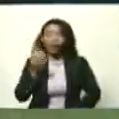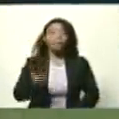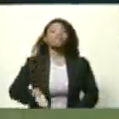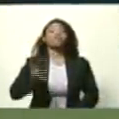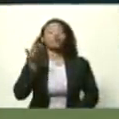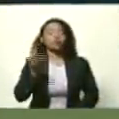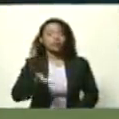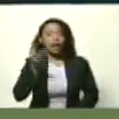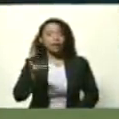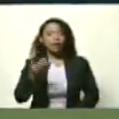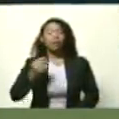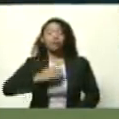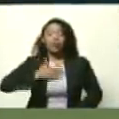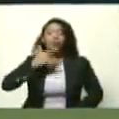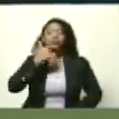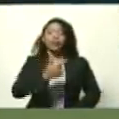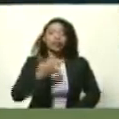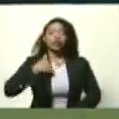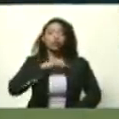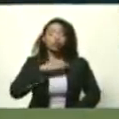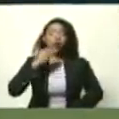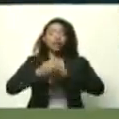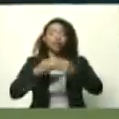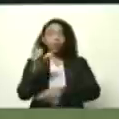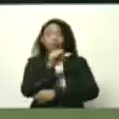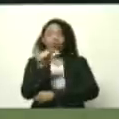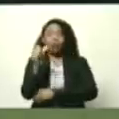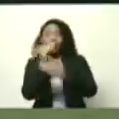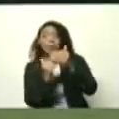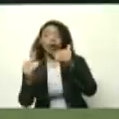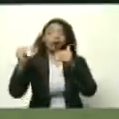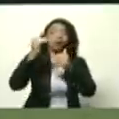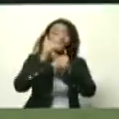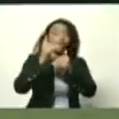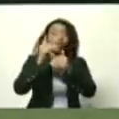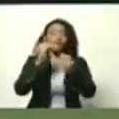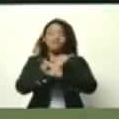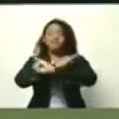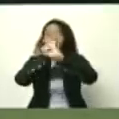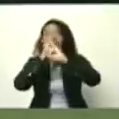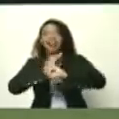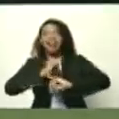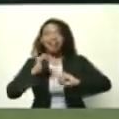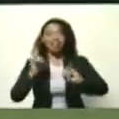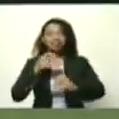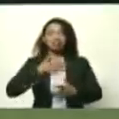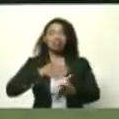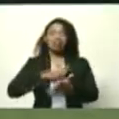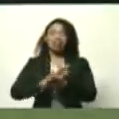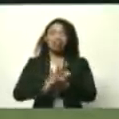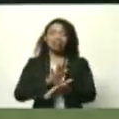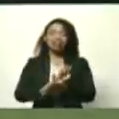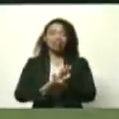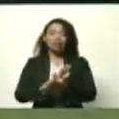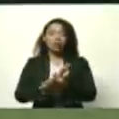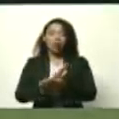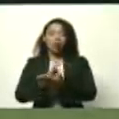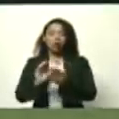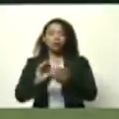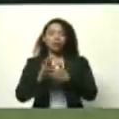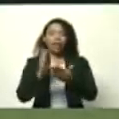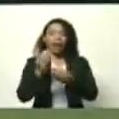importante. Podemos decir que tuvimos una semana mayor de felicidad, de tranquilidad, de